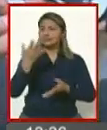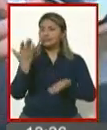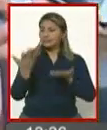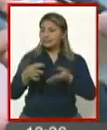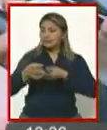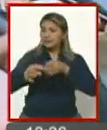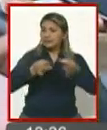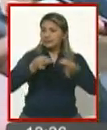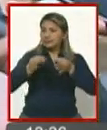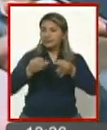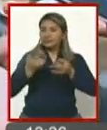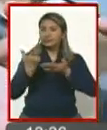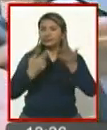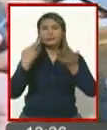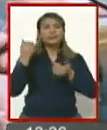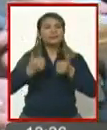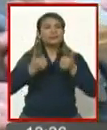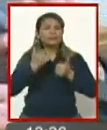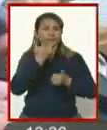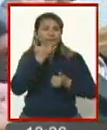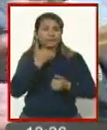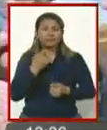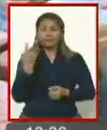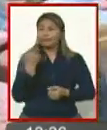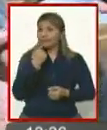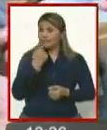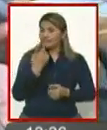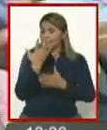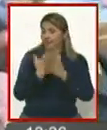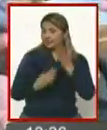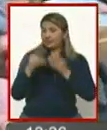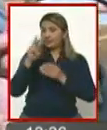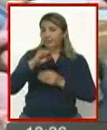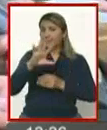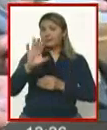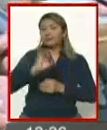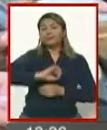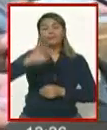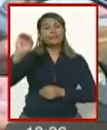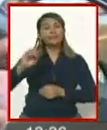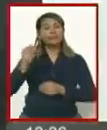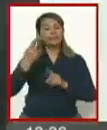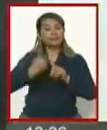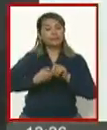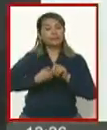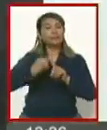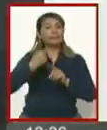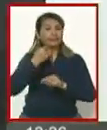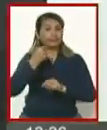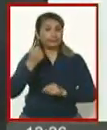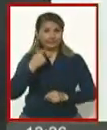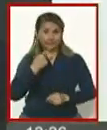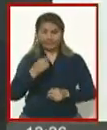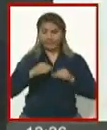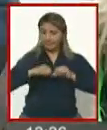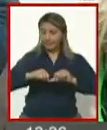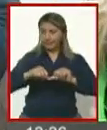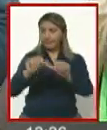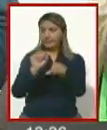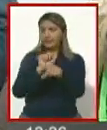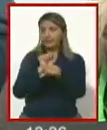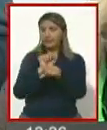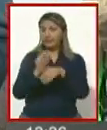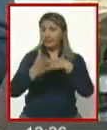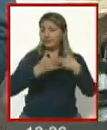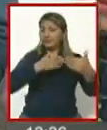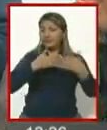explicación para ello, y lo único que nos han dicho es que se les va a descontar el 25% del sueldo. Actualmente ellos continúan trabajando